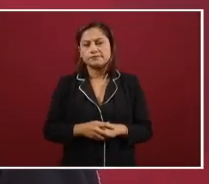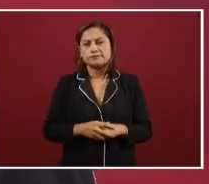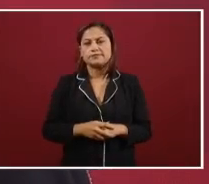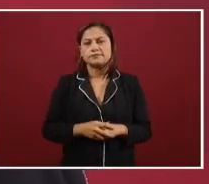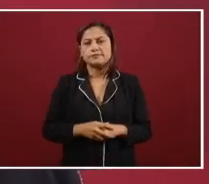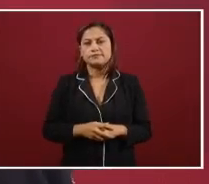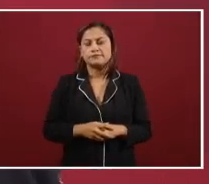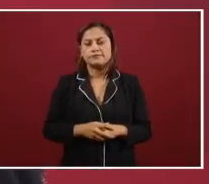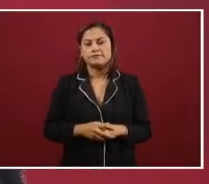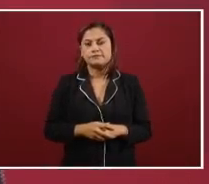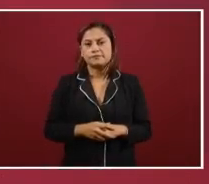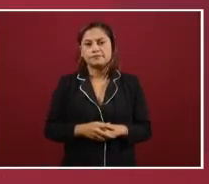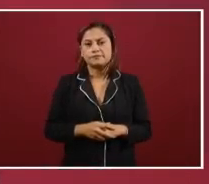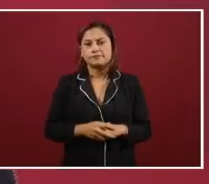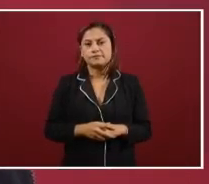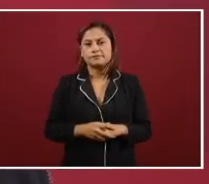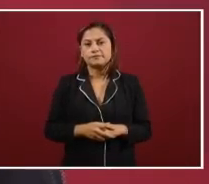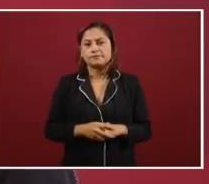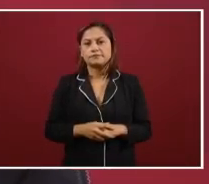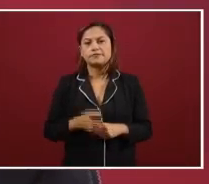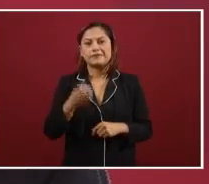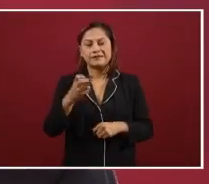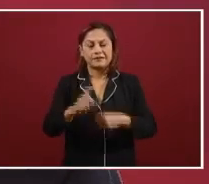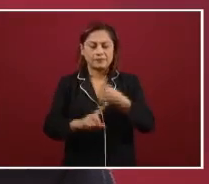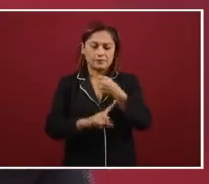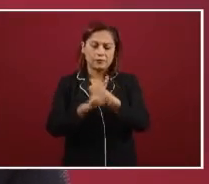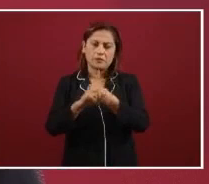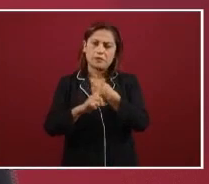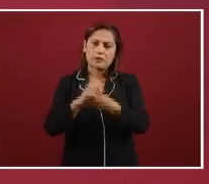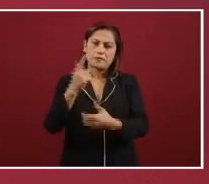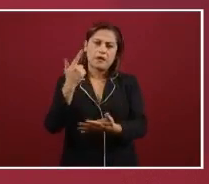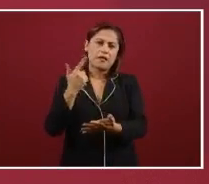un problema muy grave